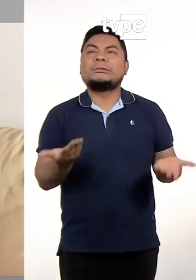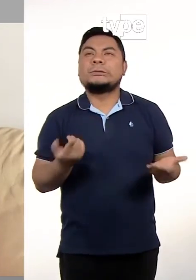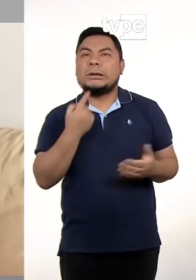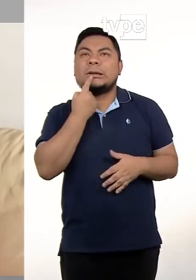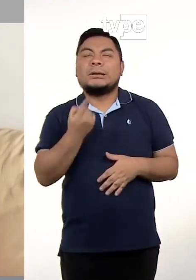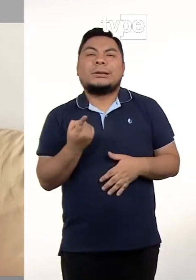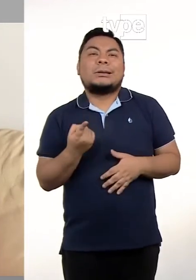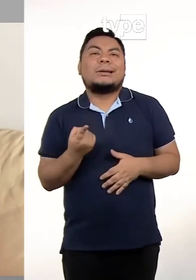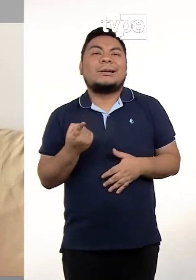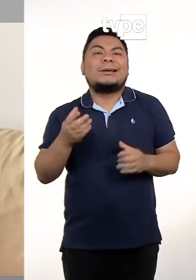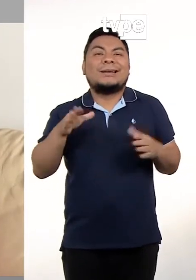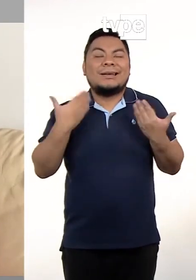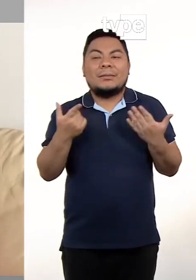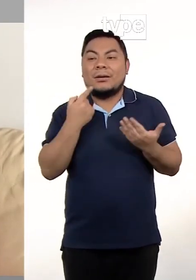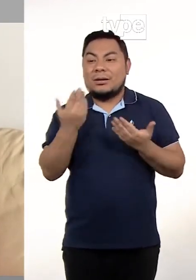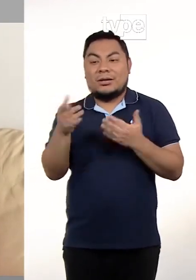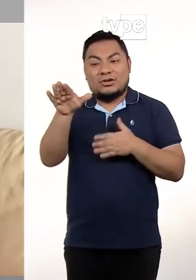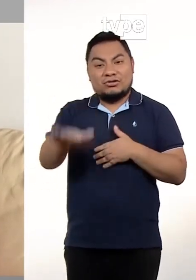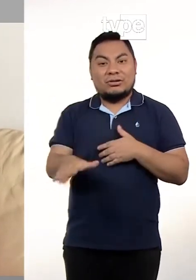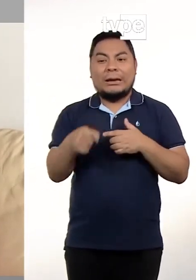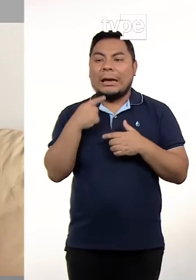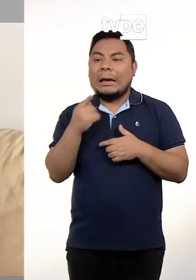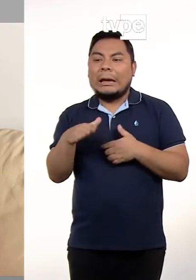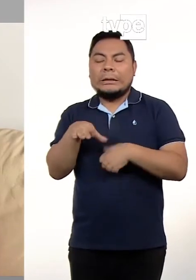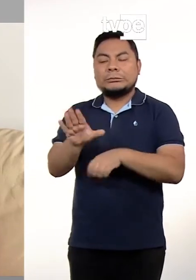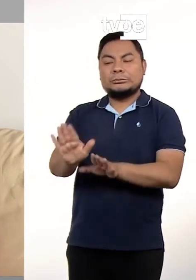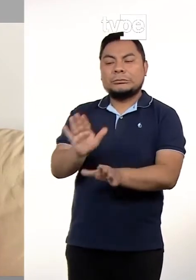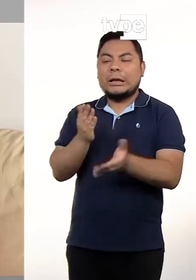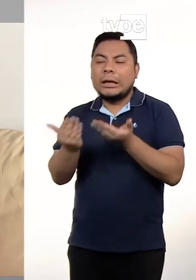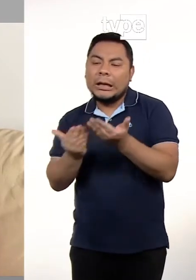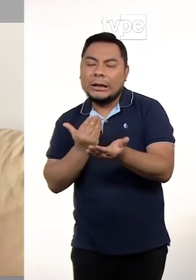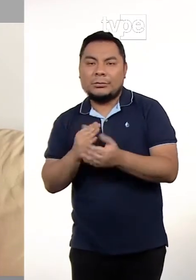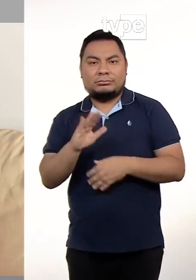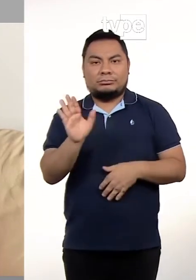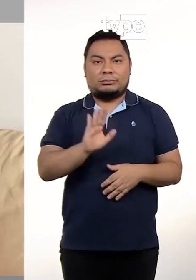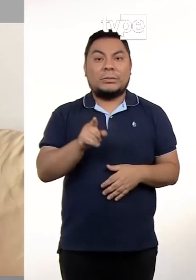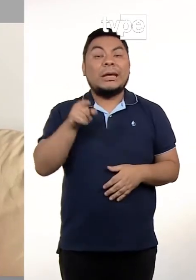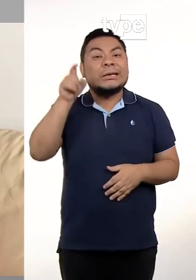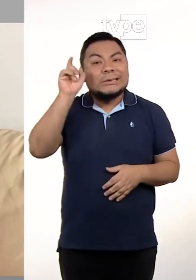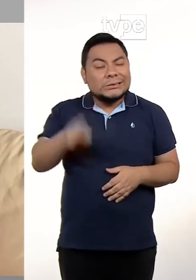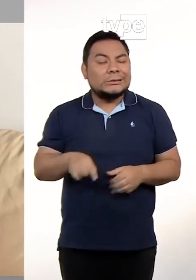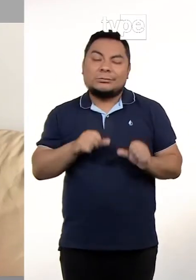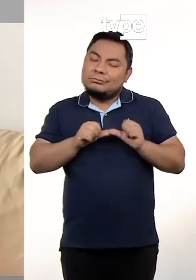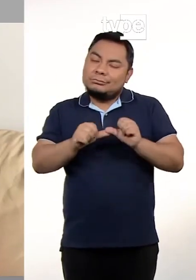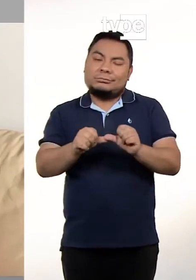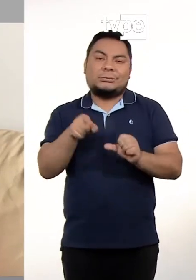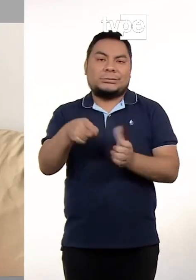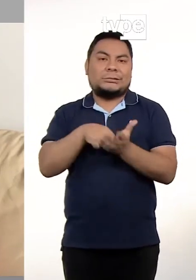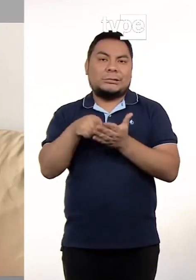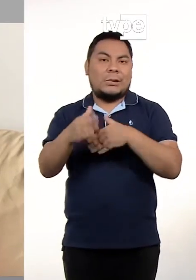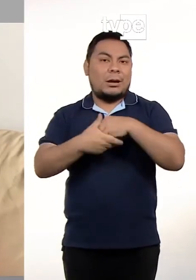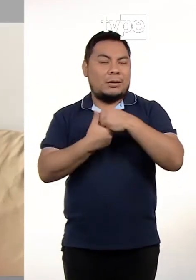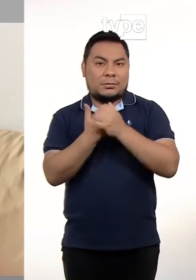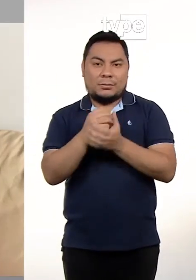no estamos en la capacidad de negociar con ellos, y que tiene que ver con el lavado de